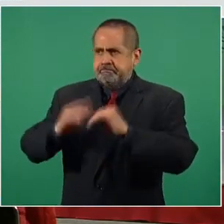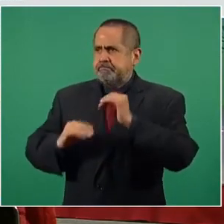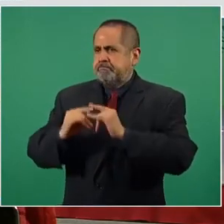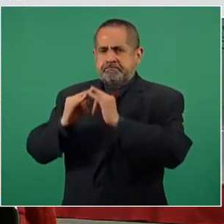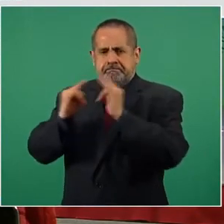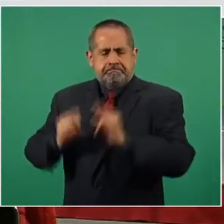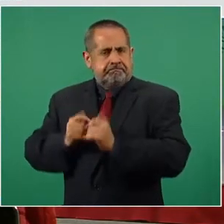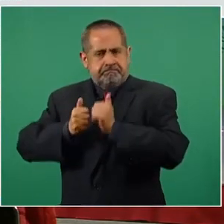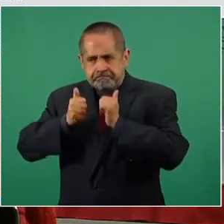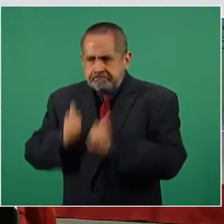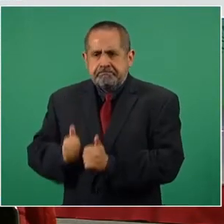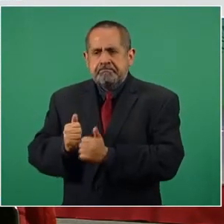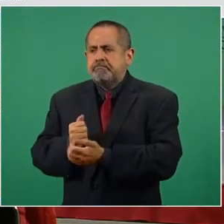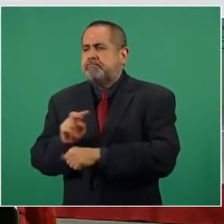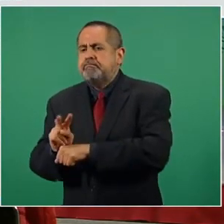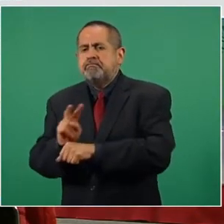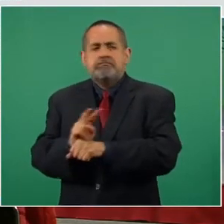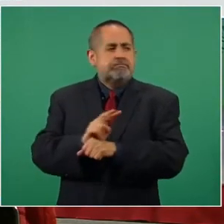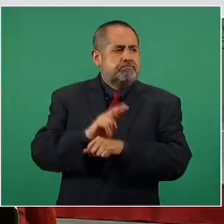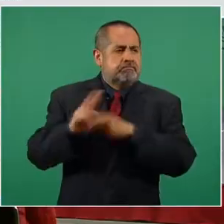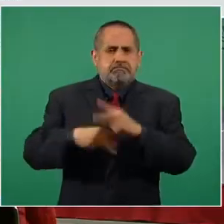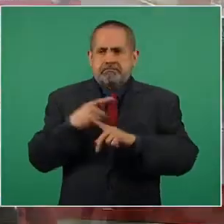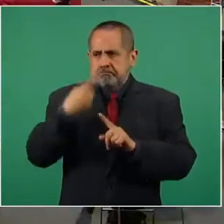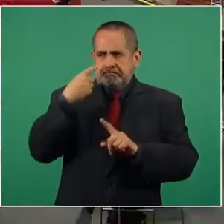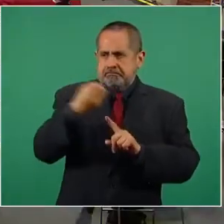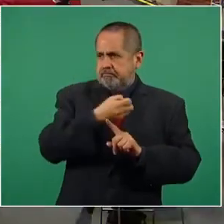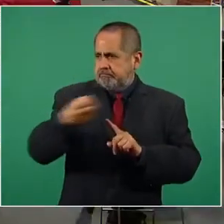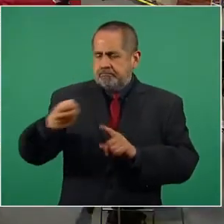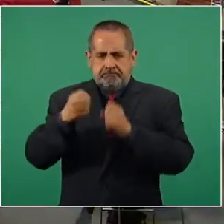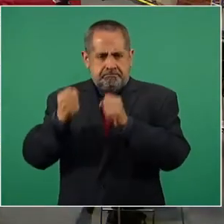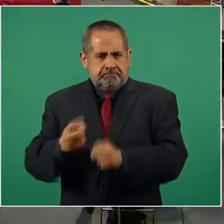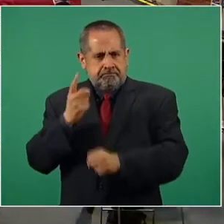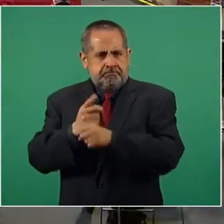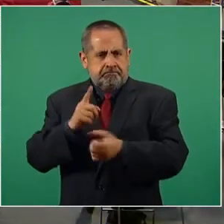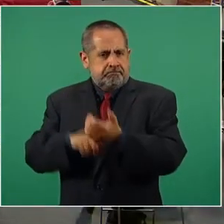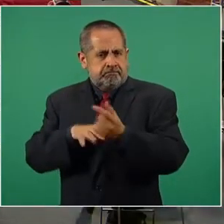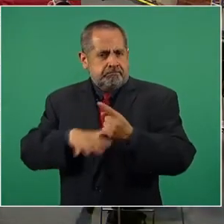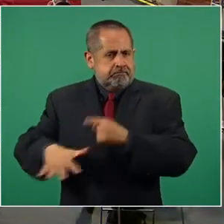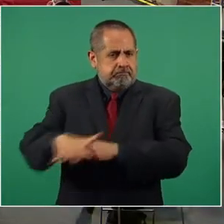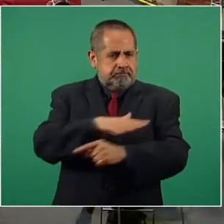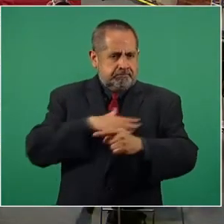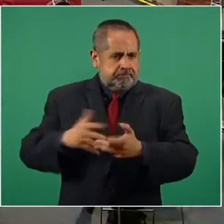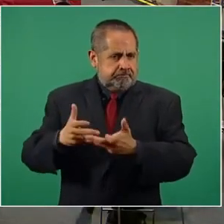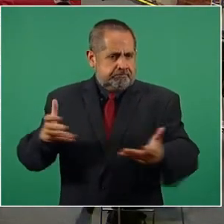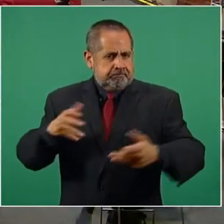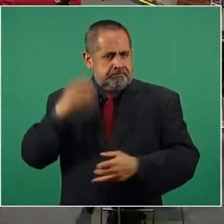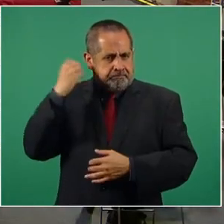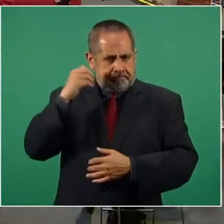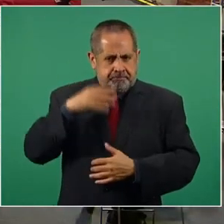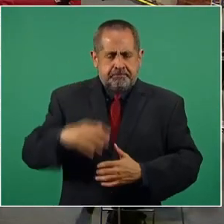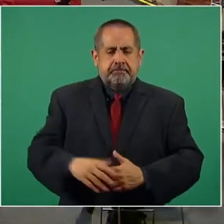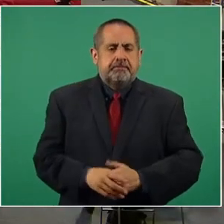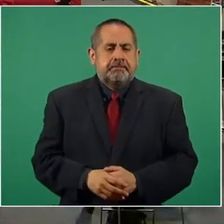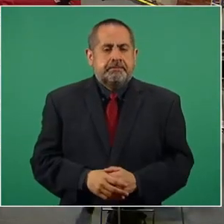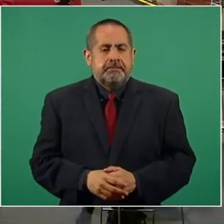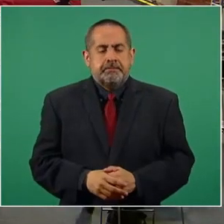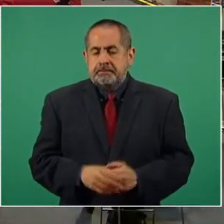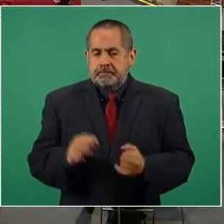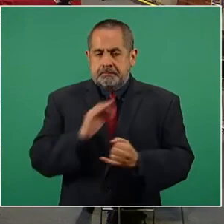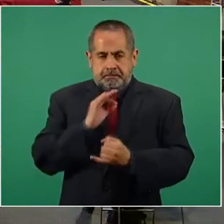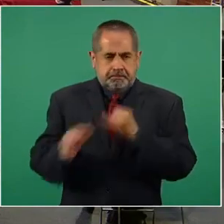y coadyuvar al restablecimiento de las condiciones de seguridad en esa zona. Y por